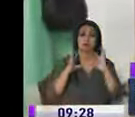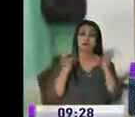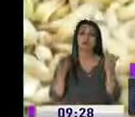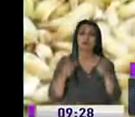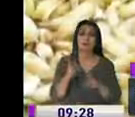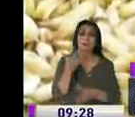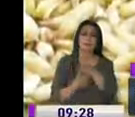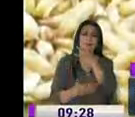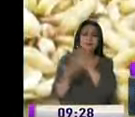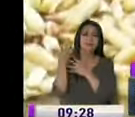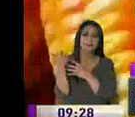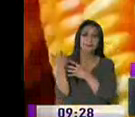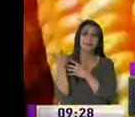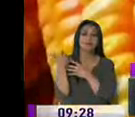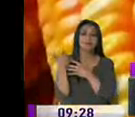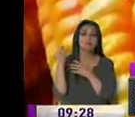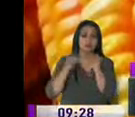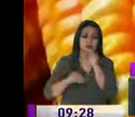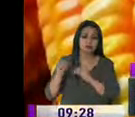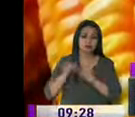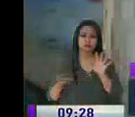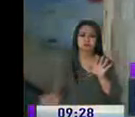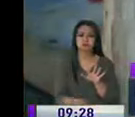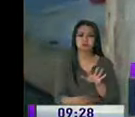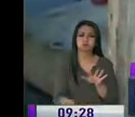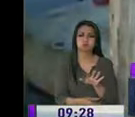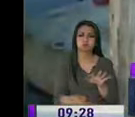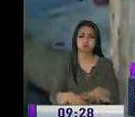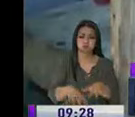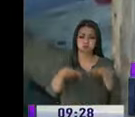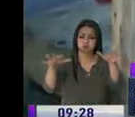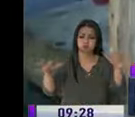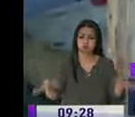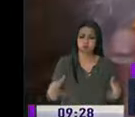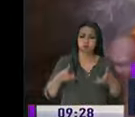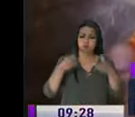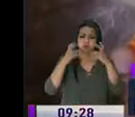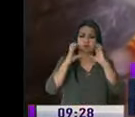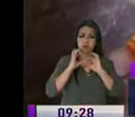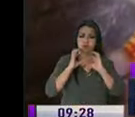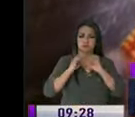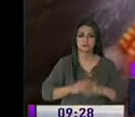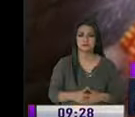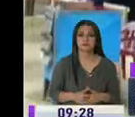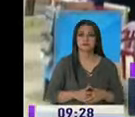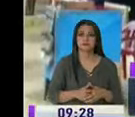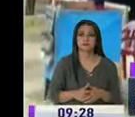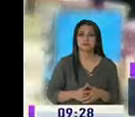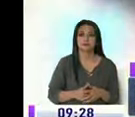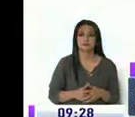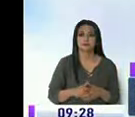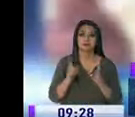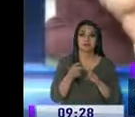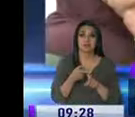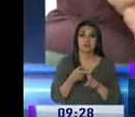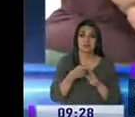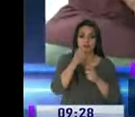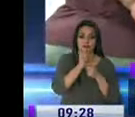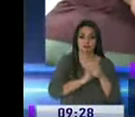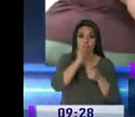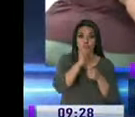formaban parte de los ancestros que almacenaban el producto en cantidades según cuenta la historia. Primeramente pelamos el